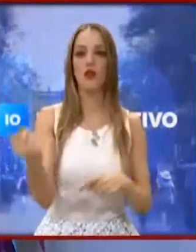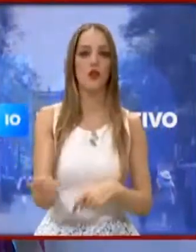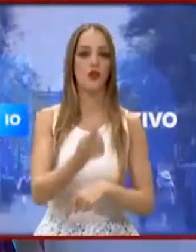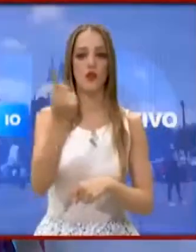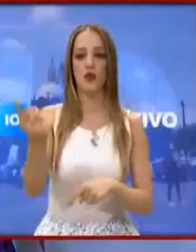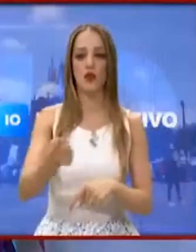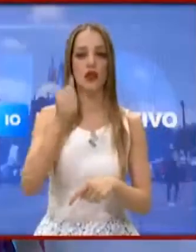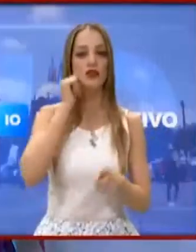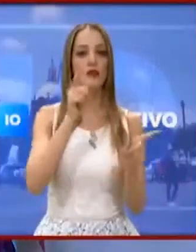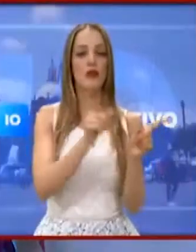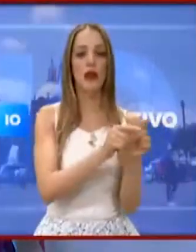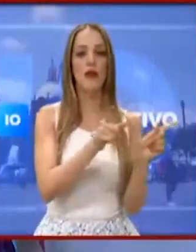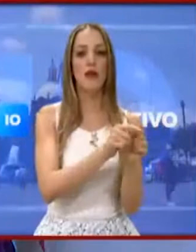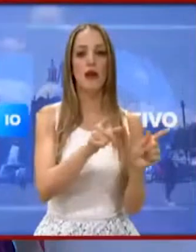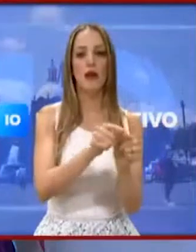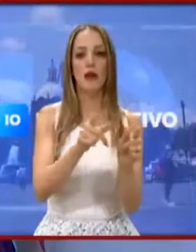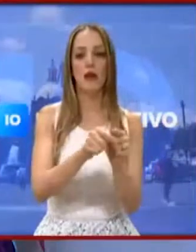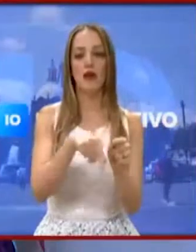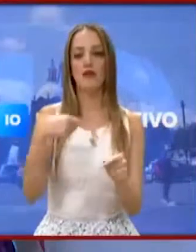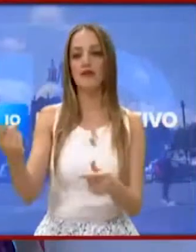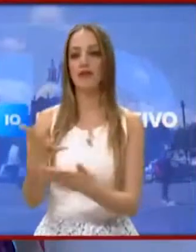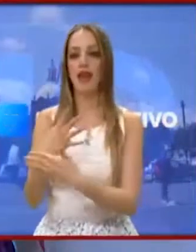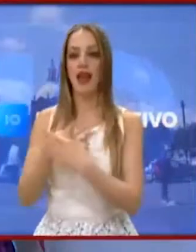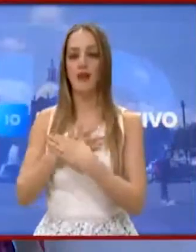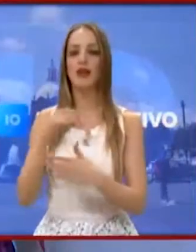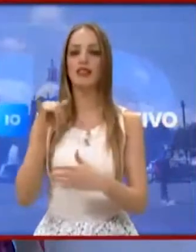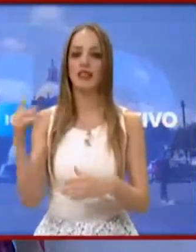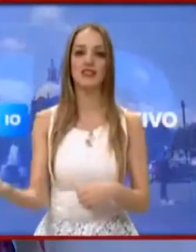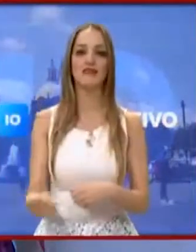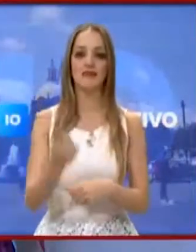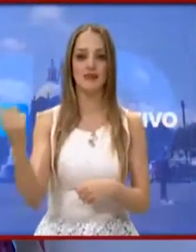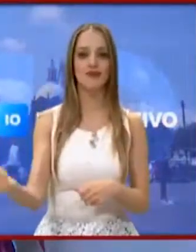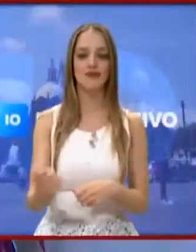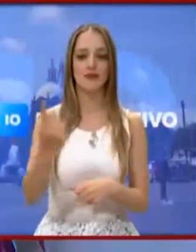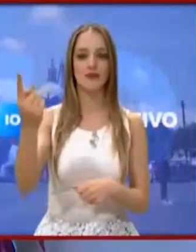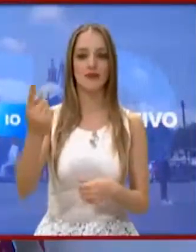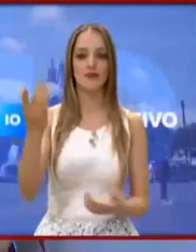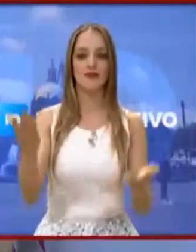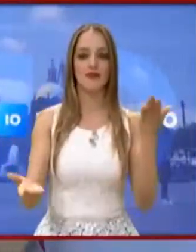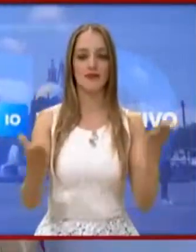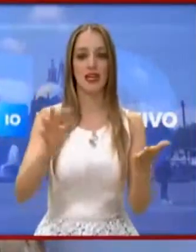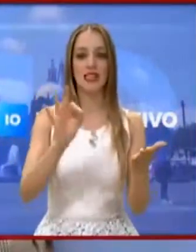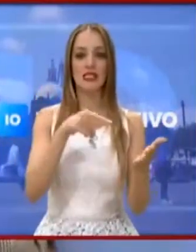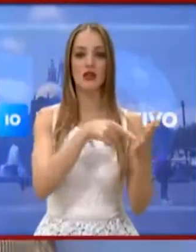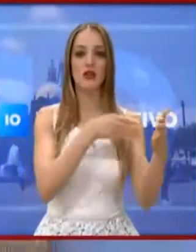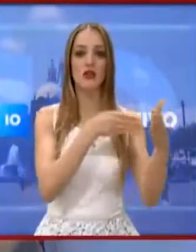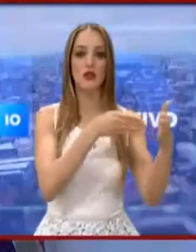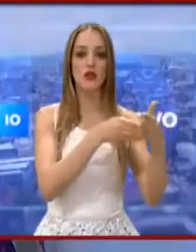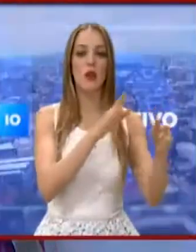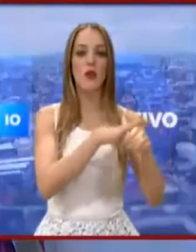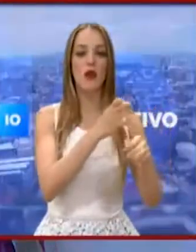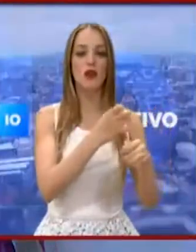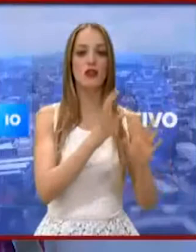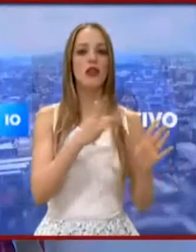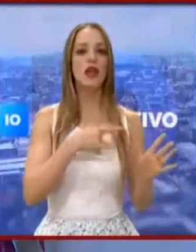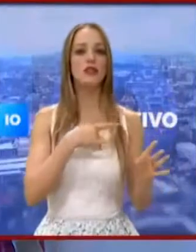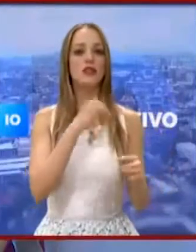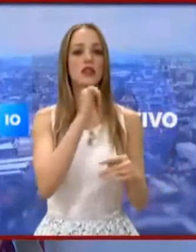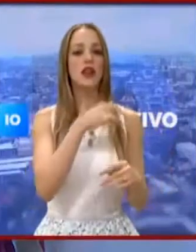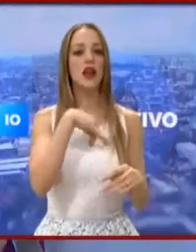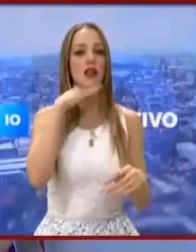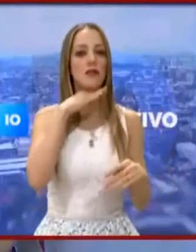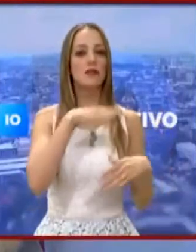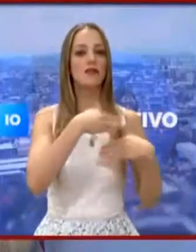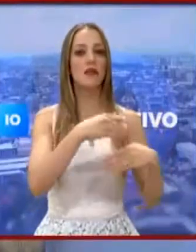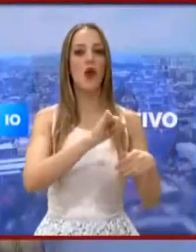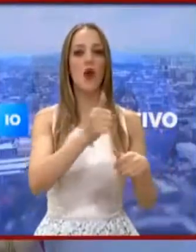vas a estar buscando el generar una nueva aventura, una nueva emoción, una nueva ilusión. Entonces, por ejemplo, ¿cómo son